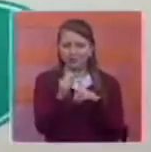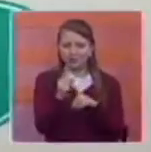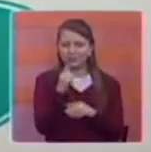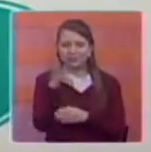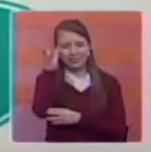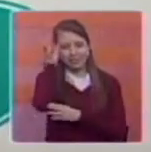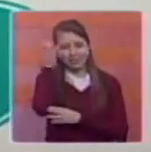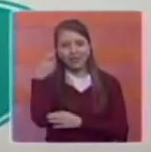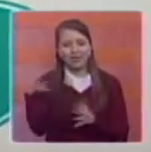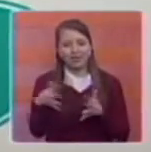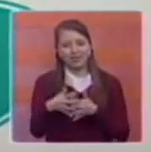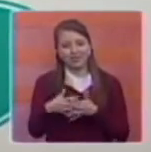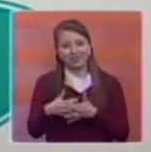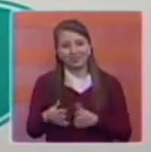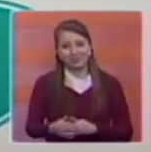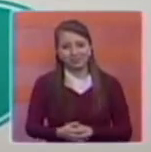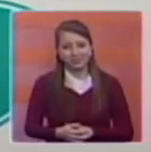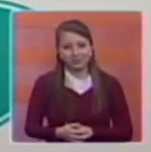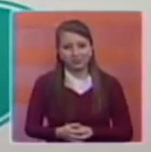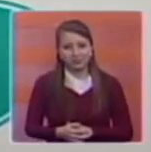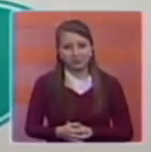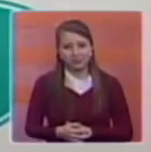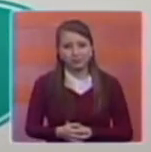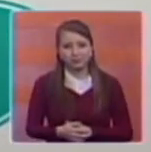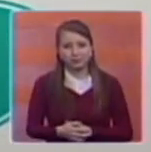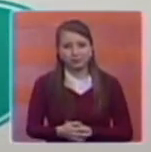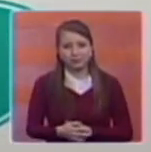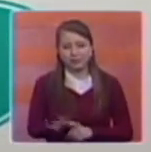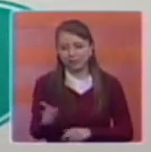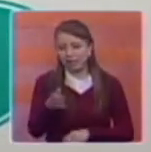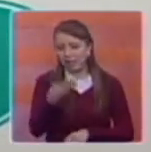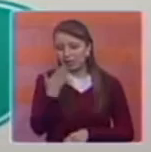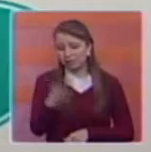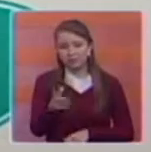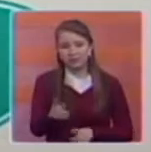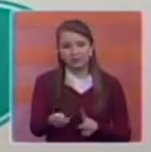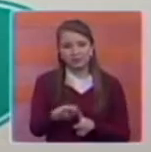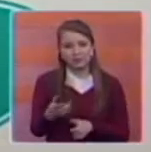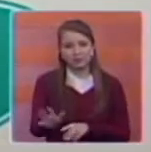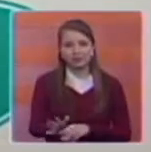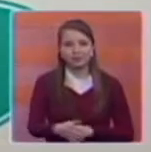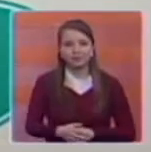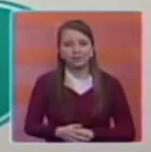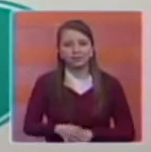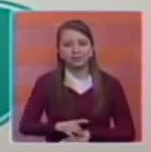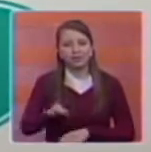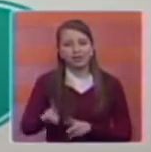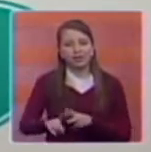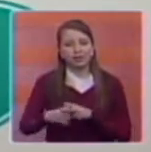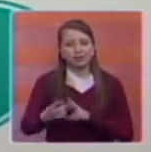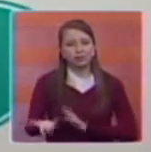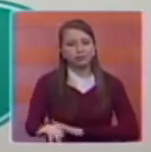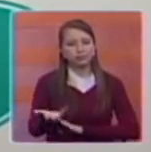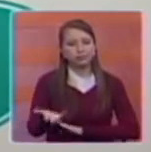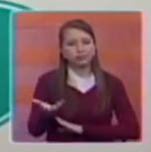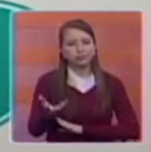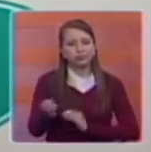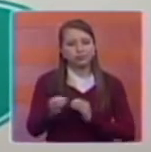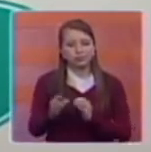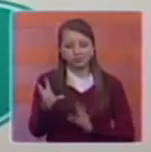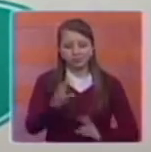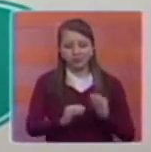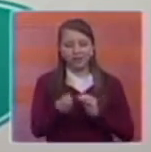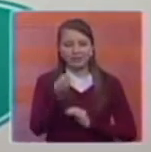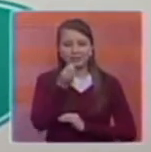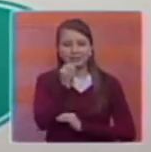Bueno, por comilones. No, esa sopa está. Nosotros debemos dejar que acabe de hervir para que se compenetren los